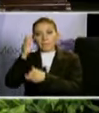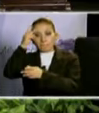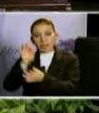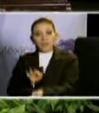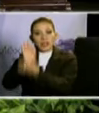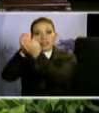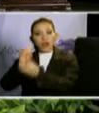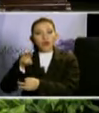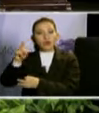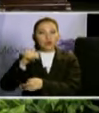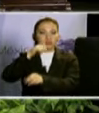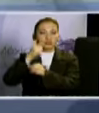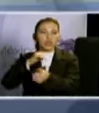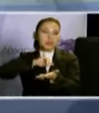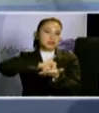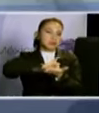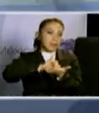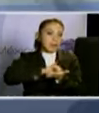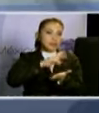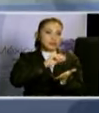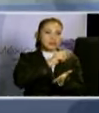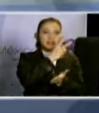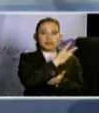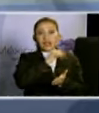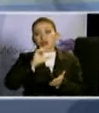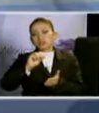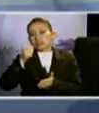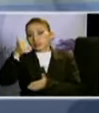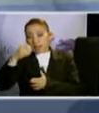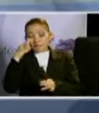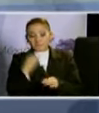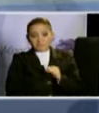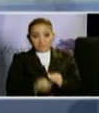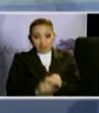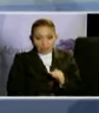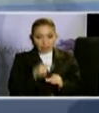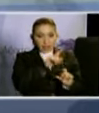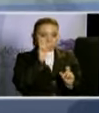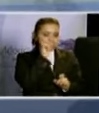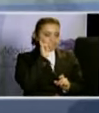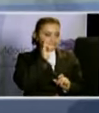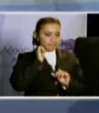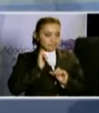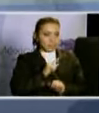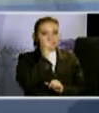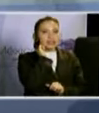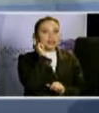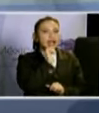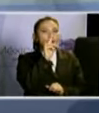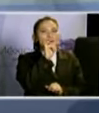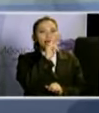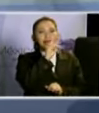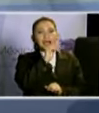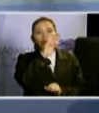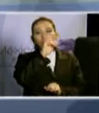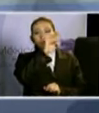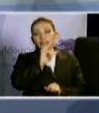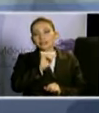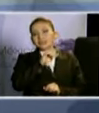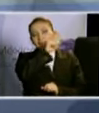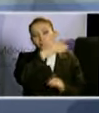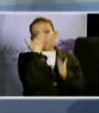ante la ONU con sede en Nueva York del 83 al 86. Y finalmente está nuestra anfitriona, la senadora Laura Angélica Rojas